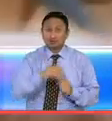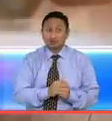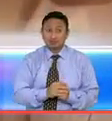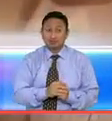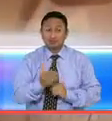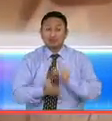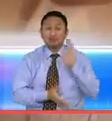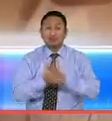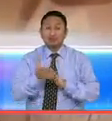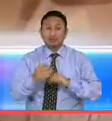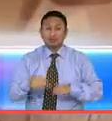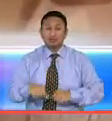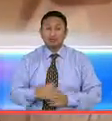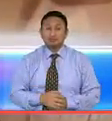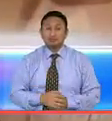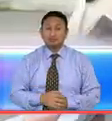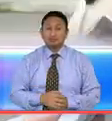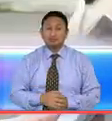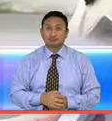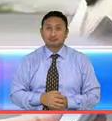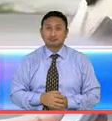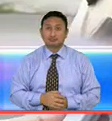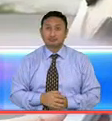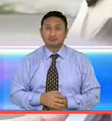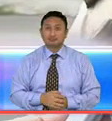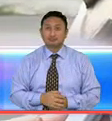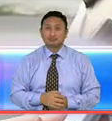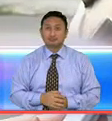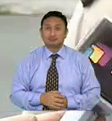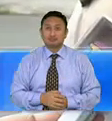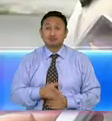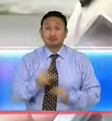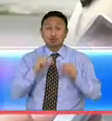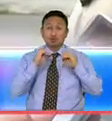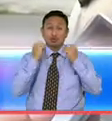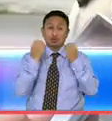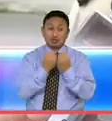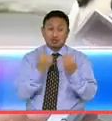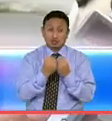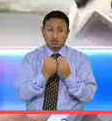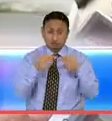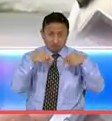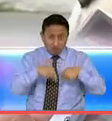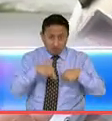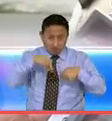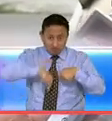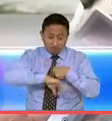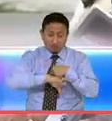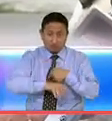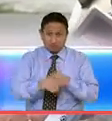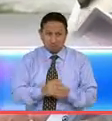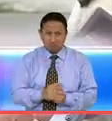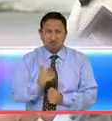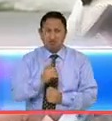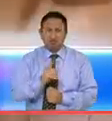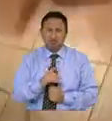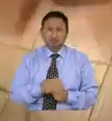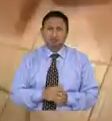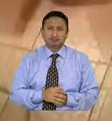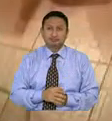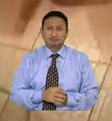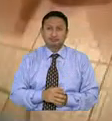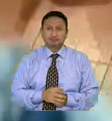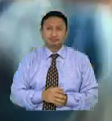comillas, con el estómago lleno a trabajar. No se tiene características de que sea una banda organizada que realmente se esté dedicando netamente a este tipo de cosas. A